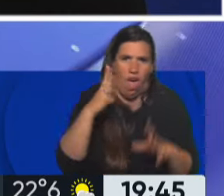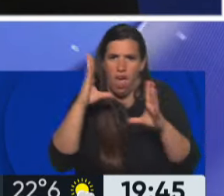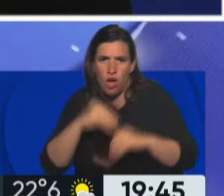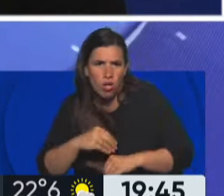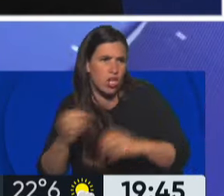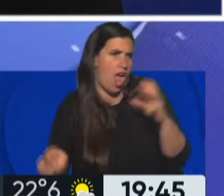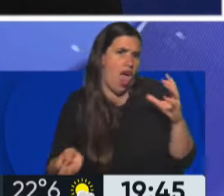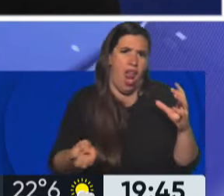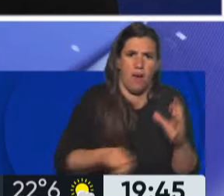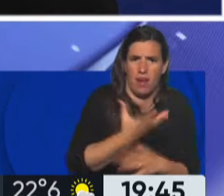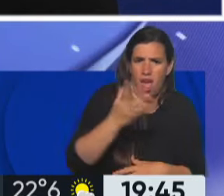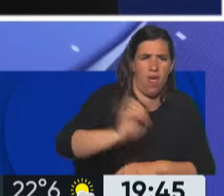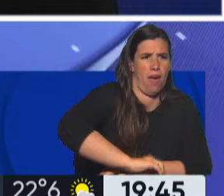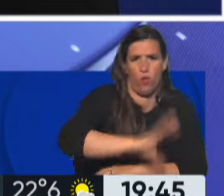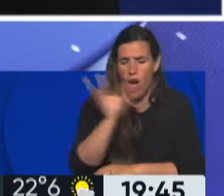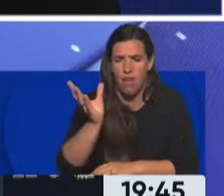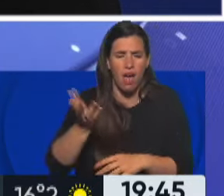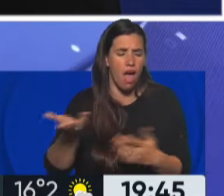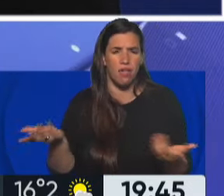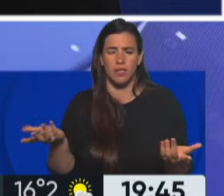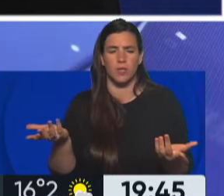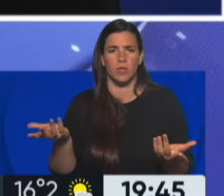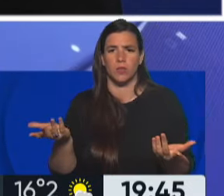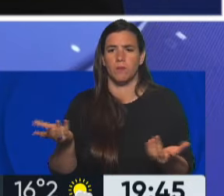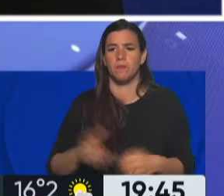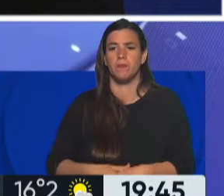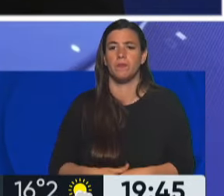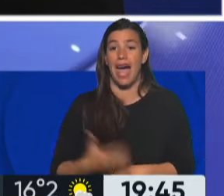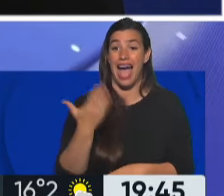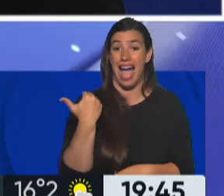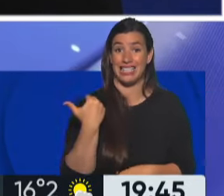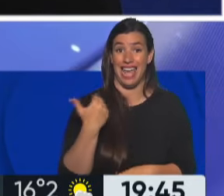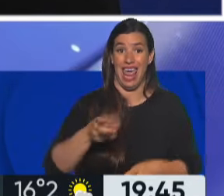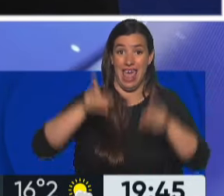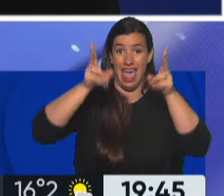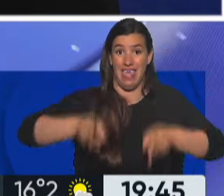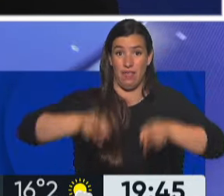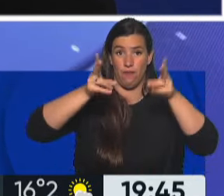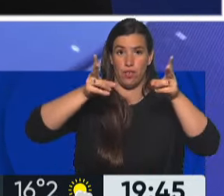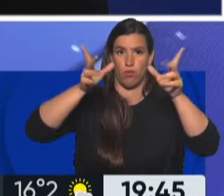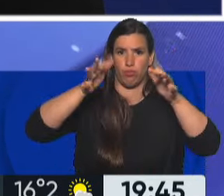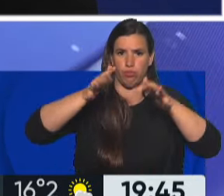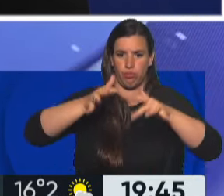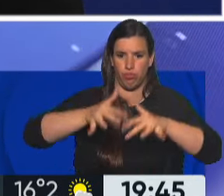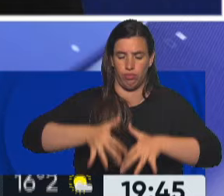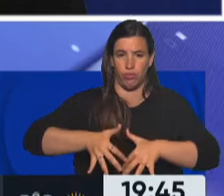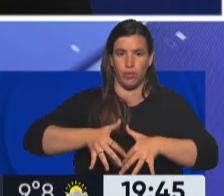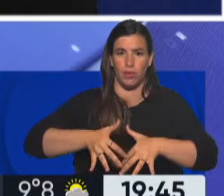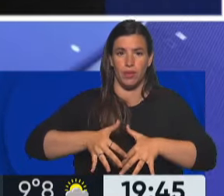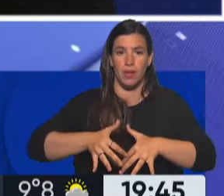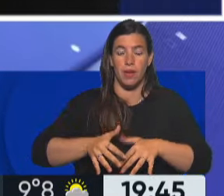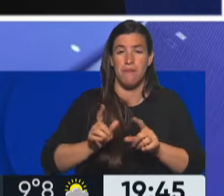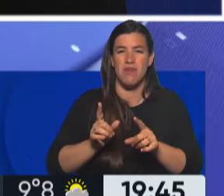Así es, esas imágenes, de hecho lo decíamos, la imagen de ayer de que se veía cómo se derribaba completamente un edificio. Claro. Lo novedoso fue